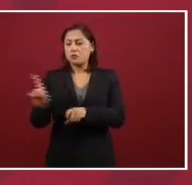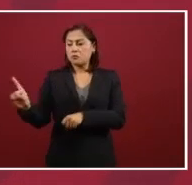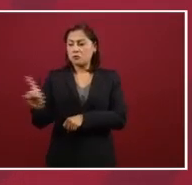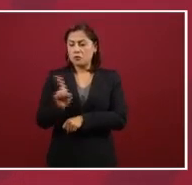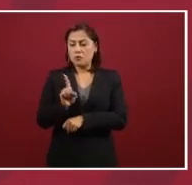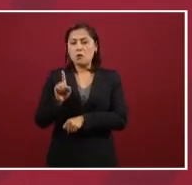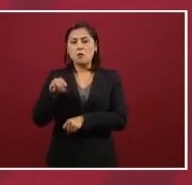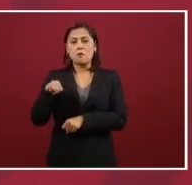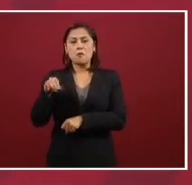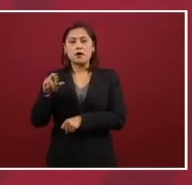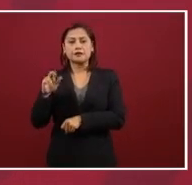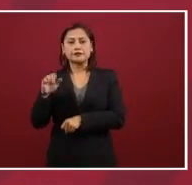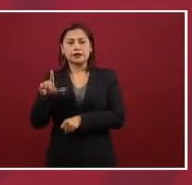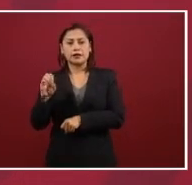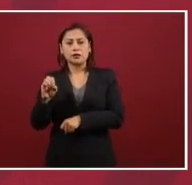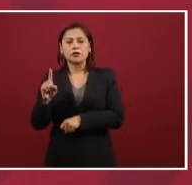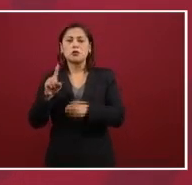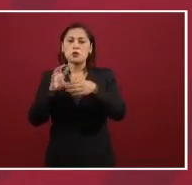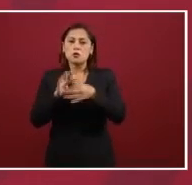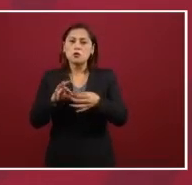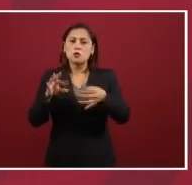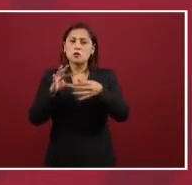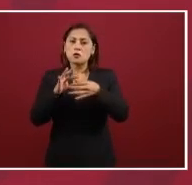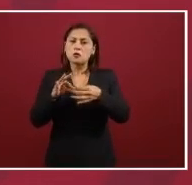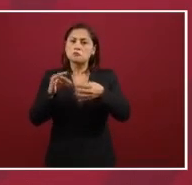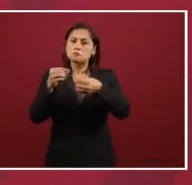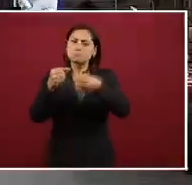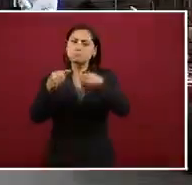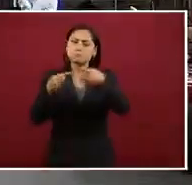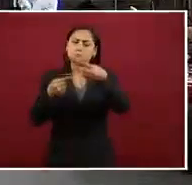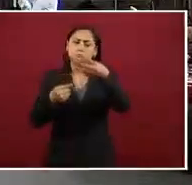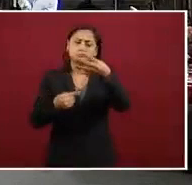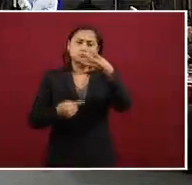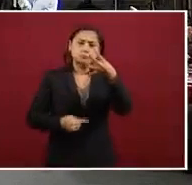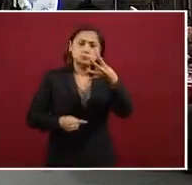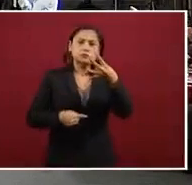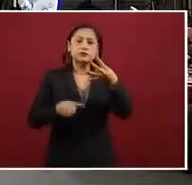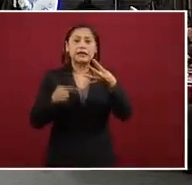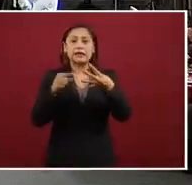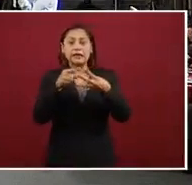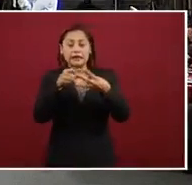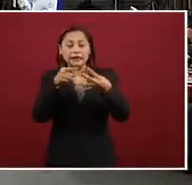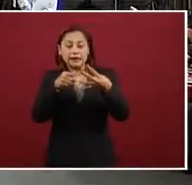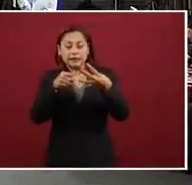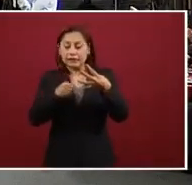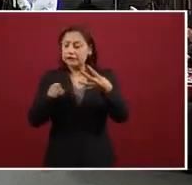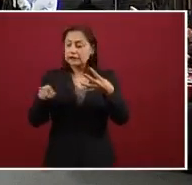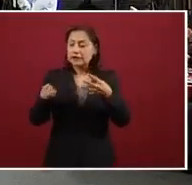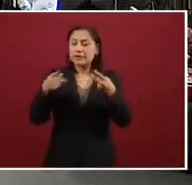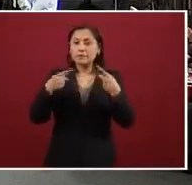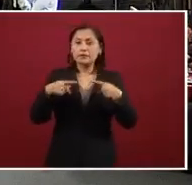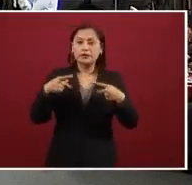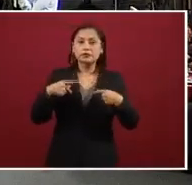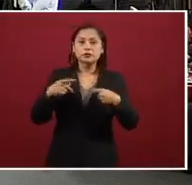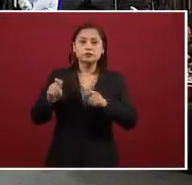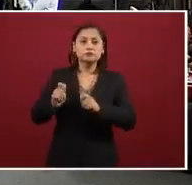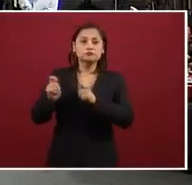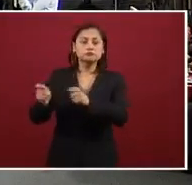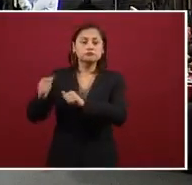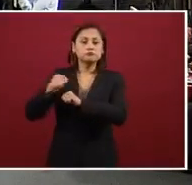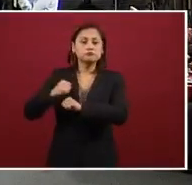hay alguna duda sobre algo en particular, pues ya los